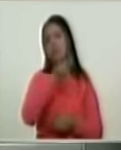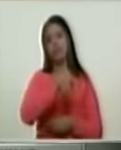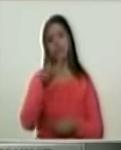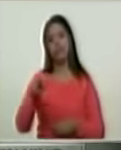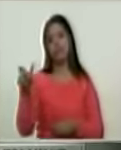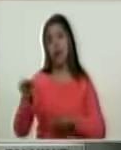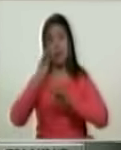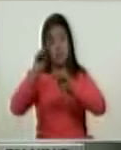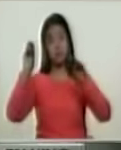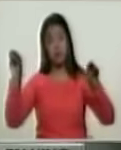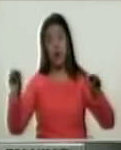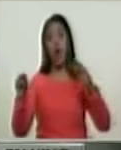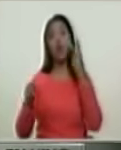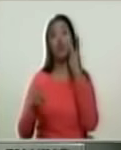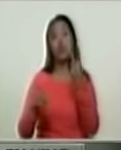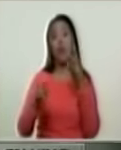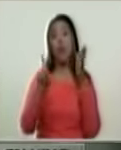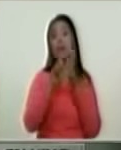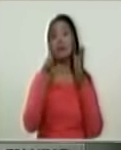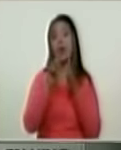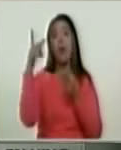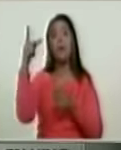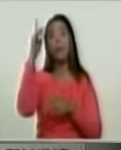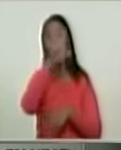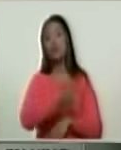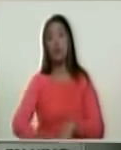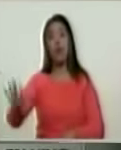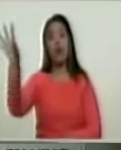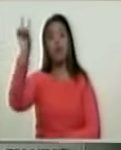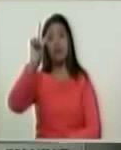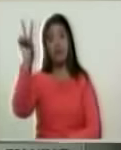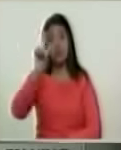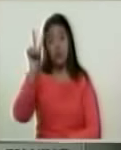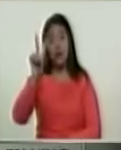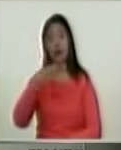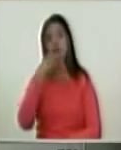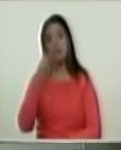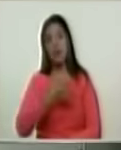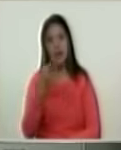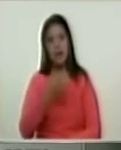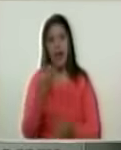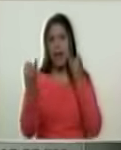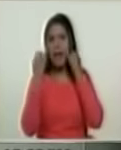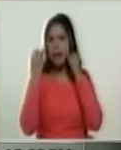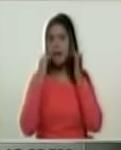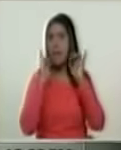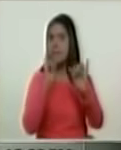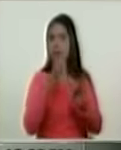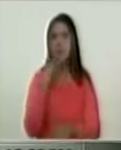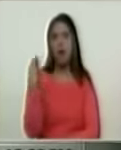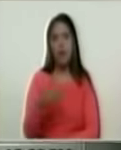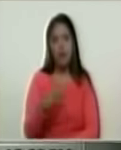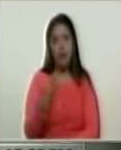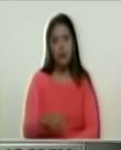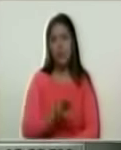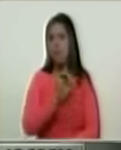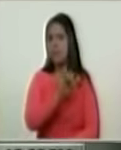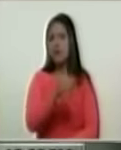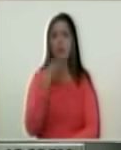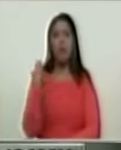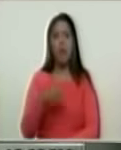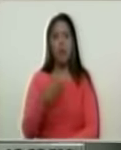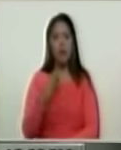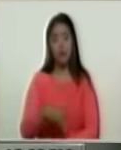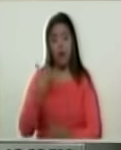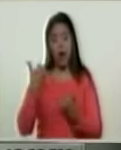Fueron convocados 2 liceos por parroquia en el país, y la verdad es que los aportes de esa juventud, de ellos que